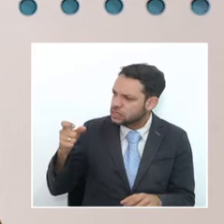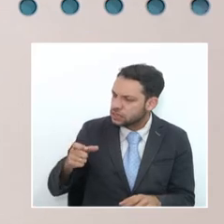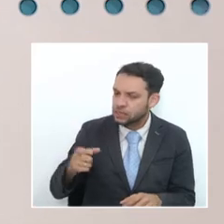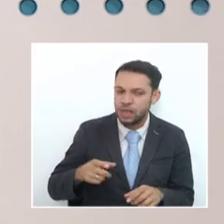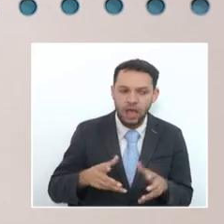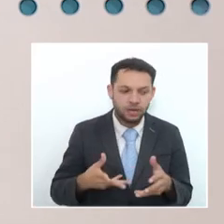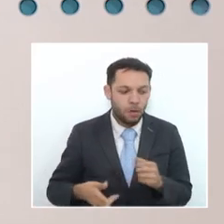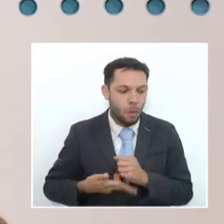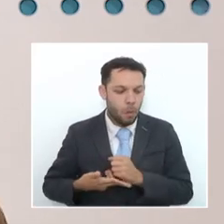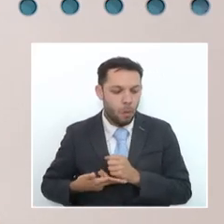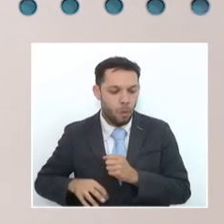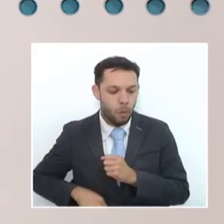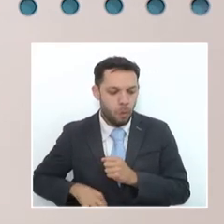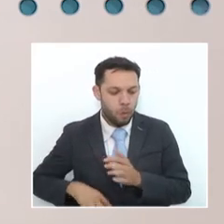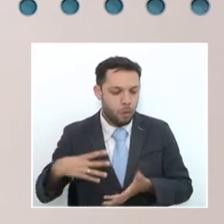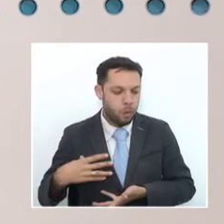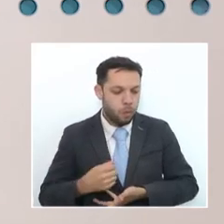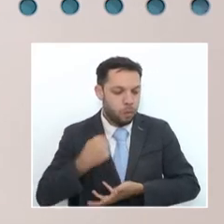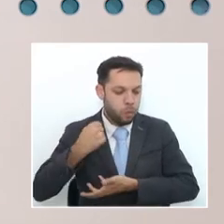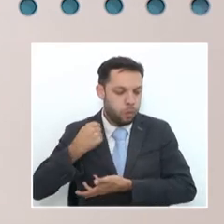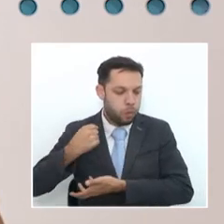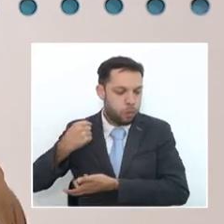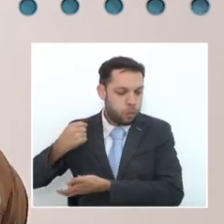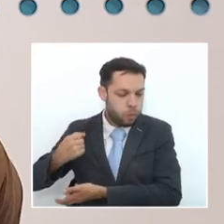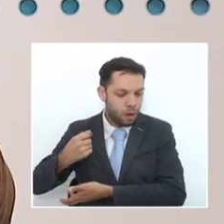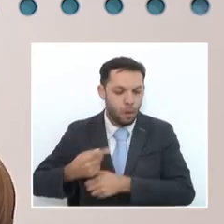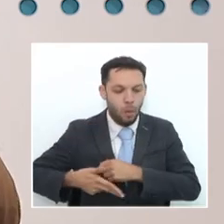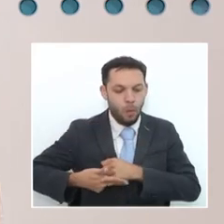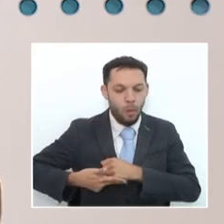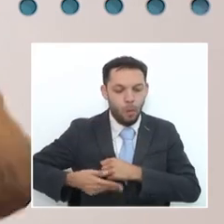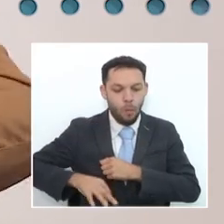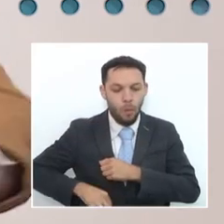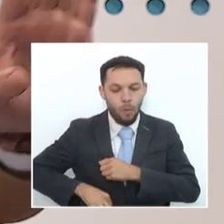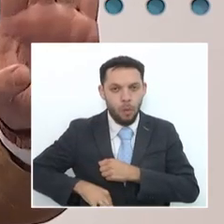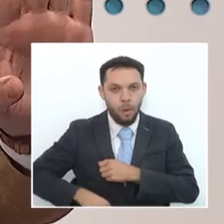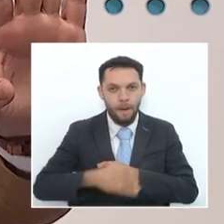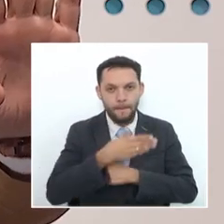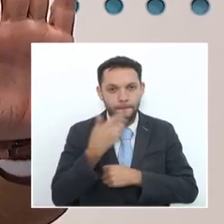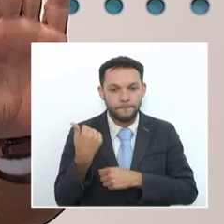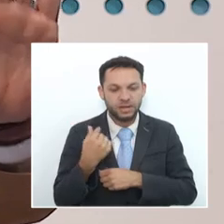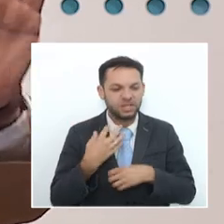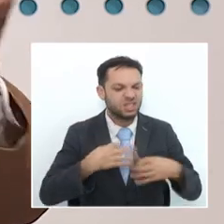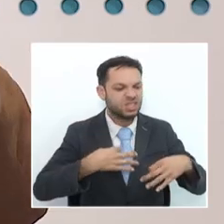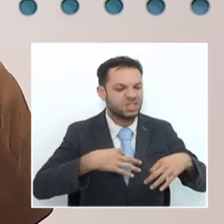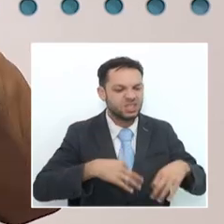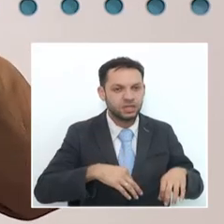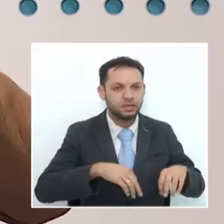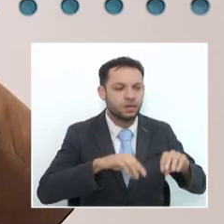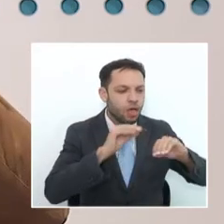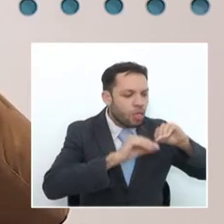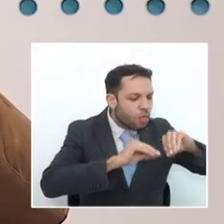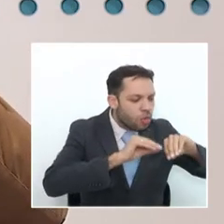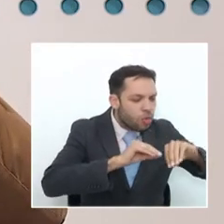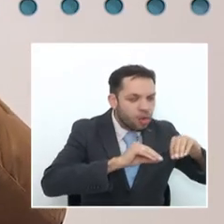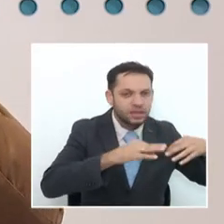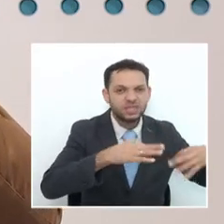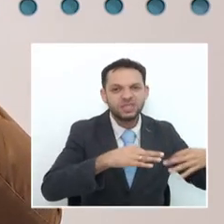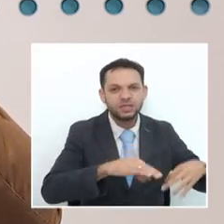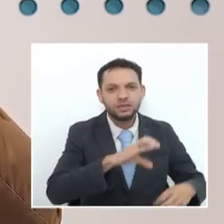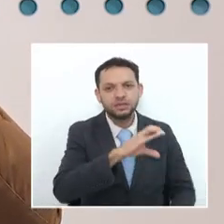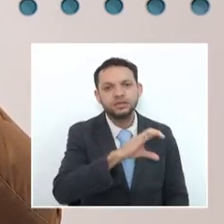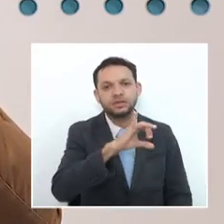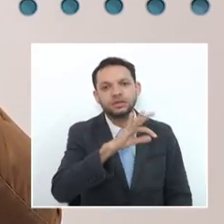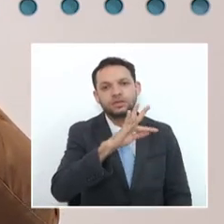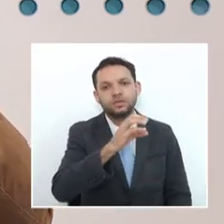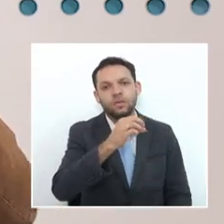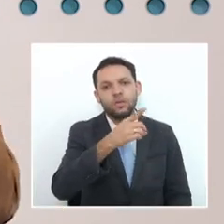la platica para que les quede hartas ganancias. Entonces, para ellos es mejor hacer una citología y chao, a lo que debería realmente llegar